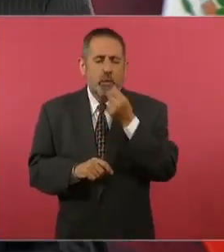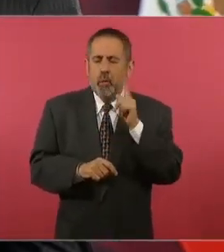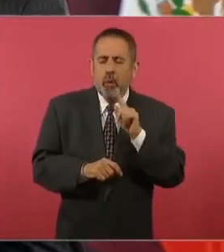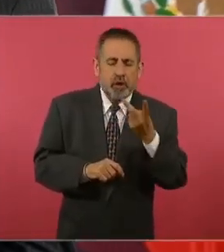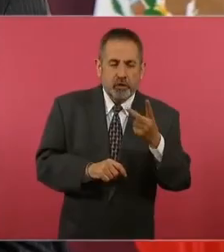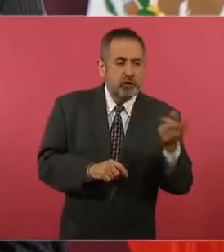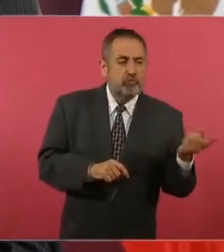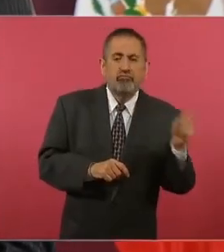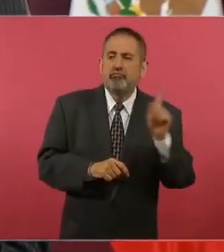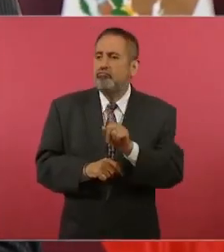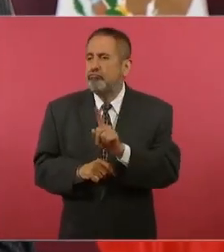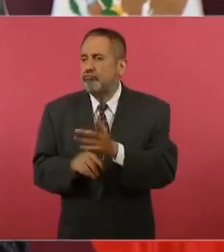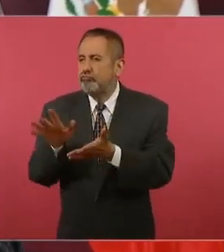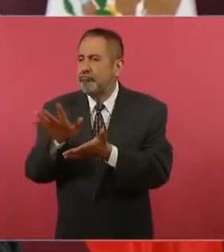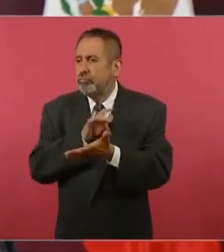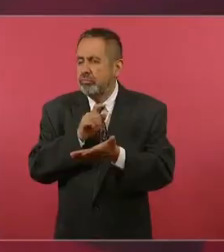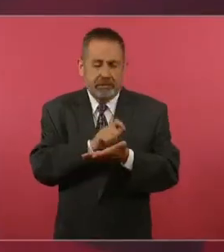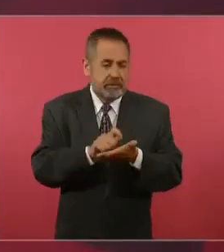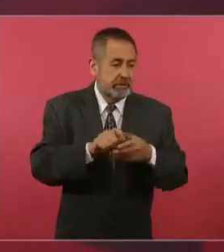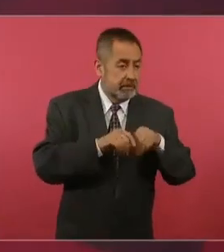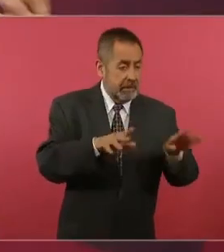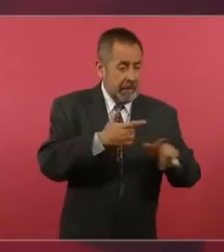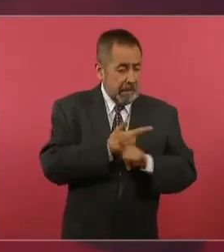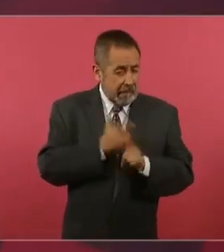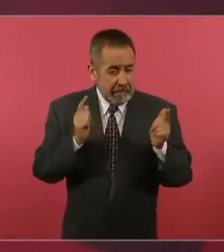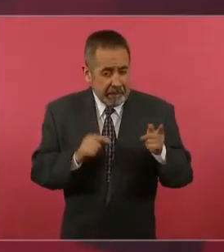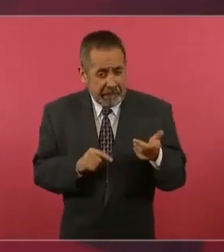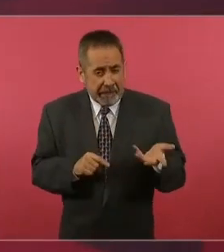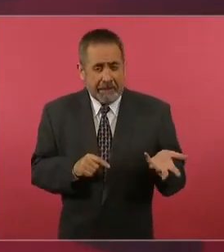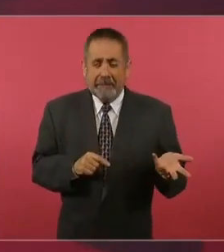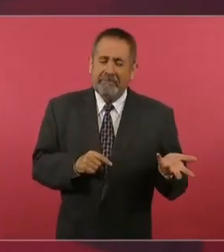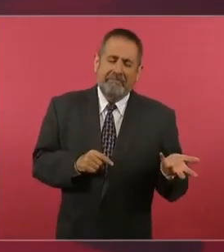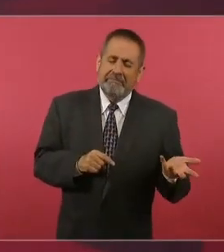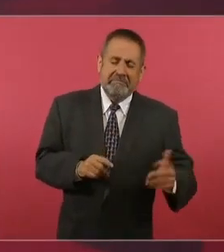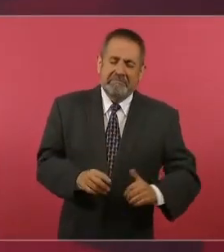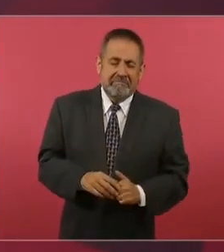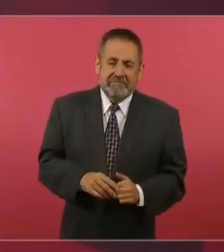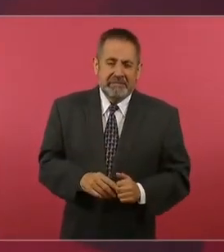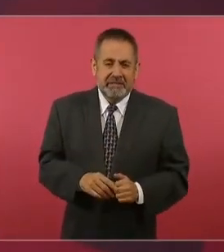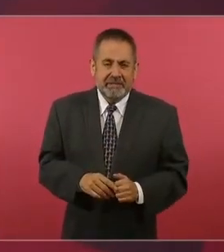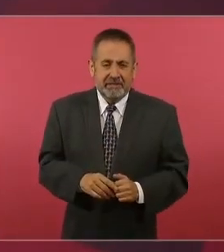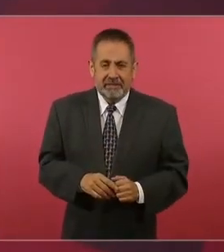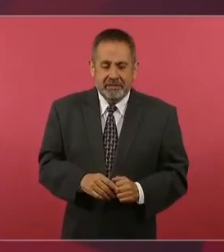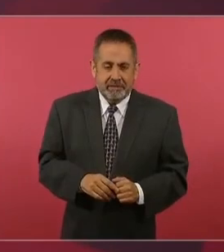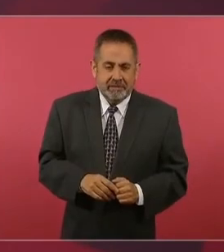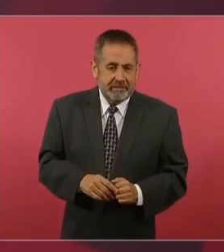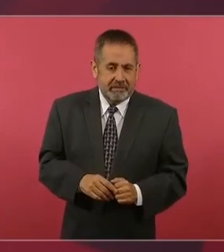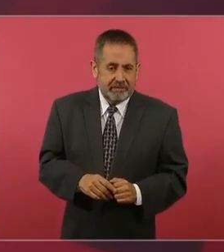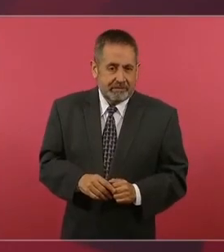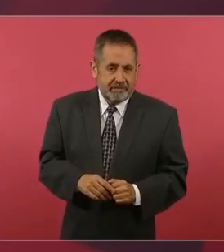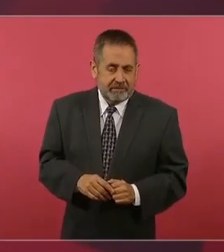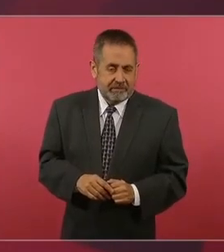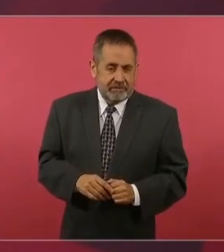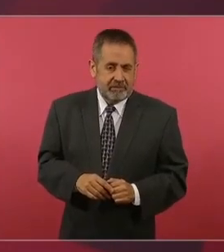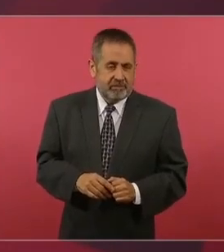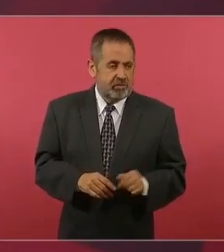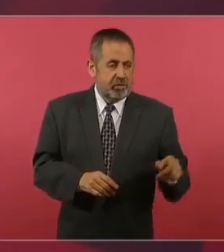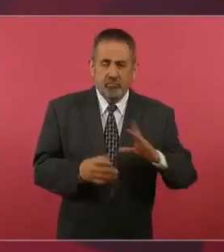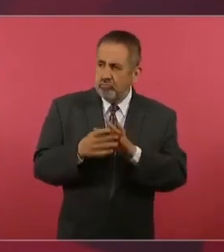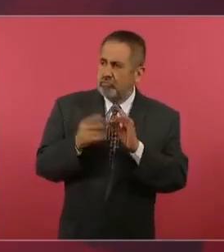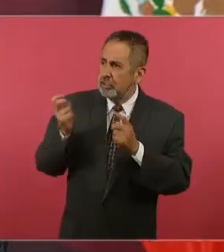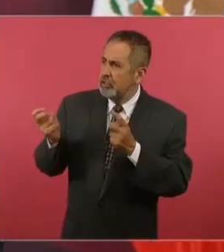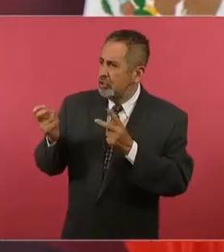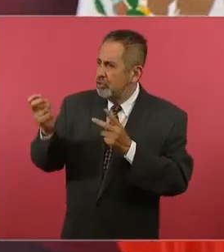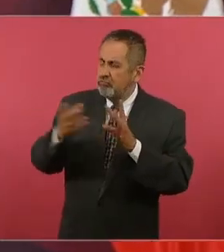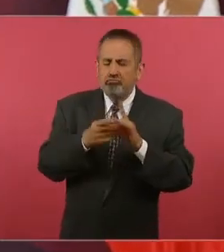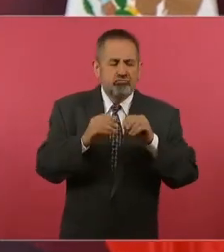enviada, para decir cosas.